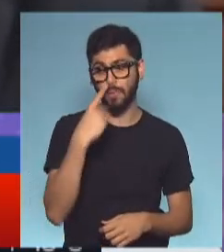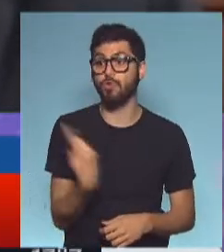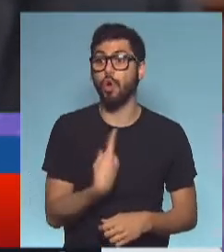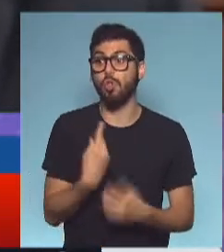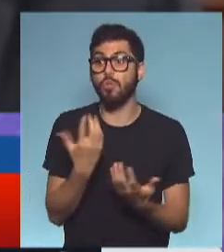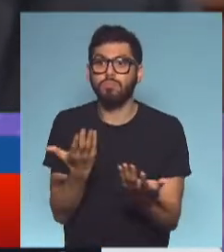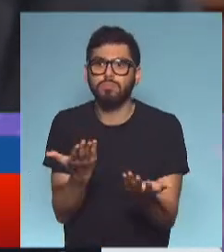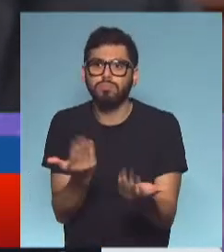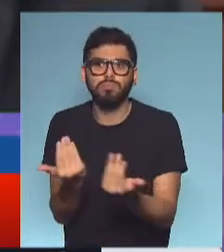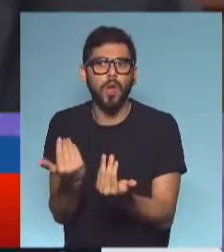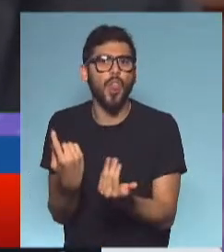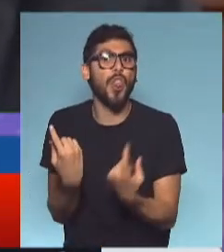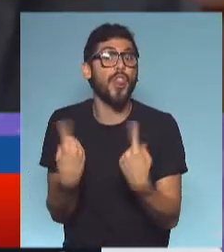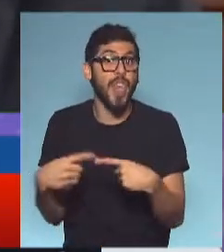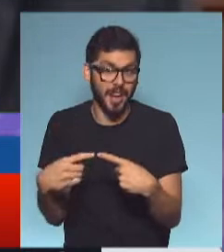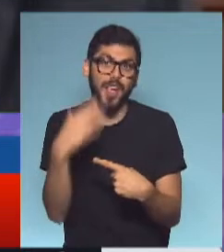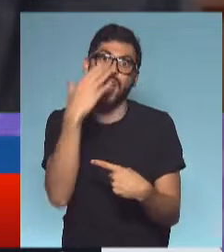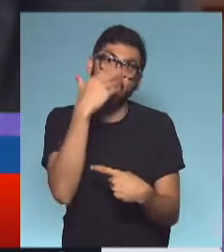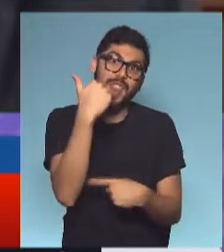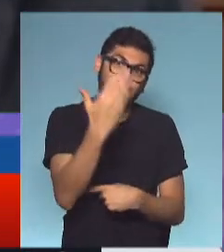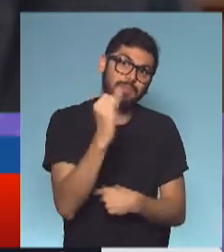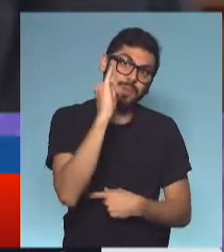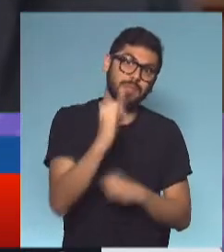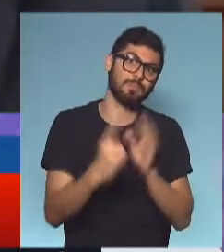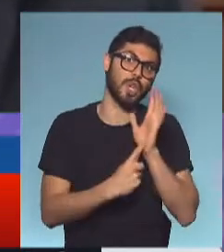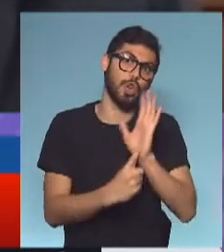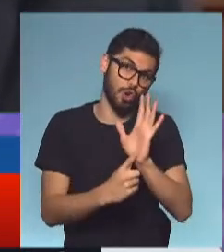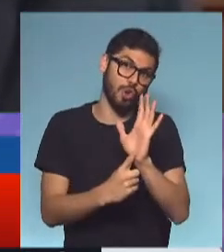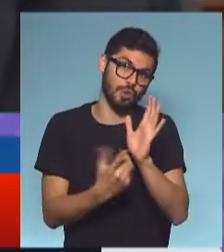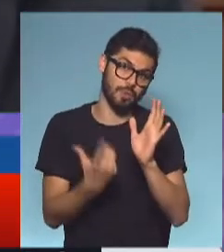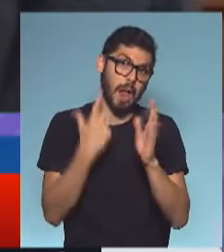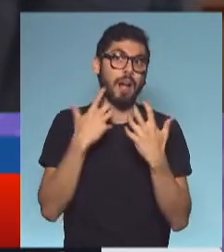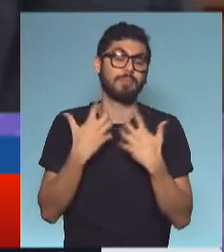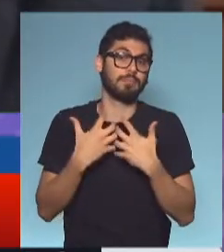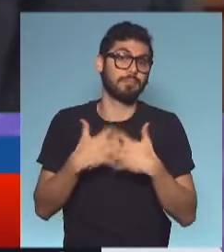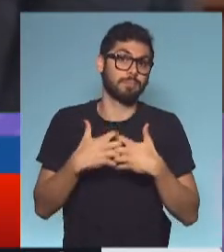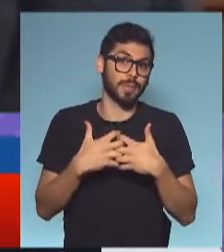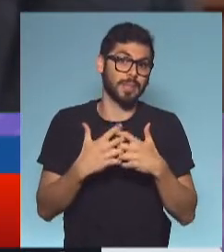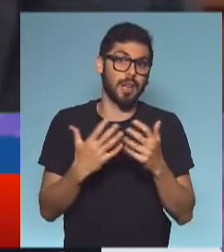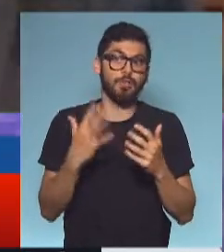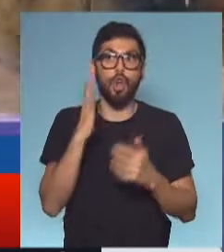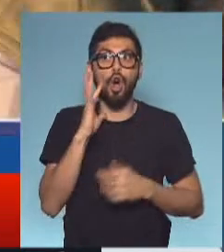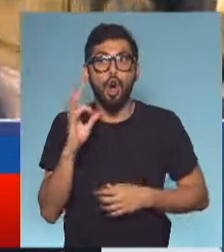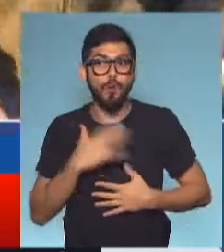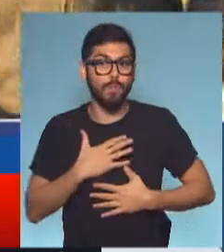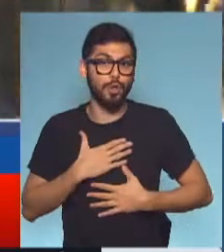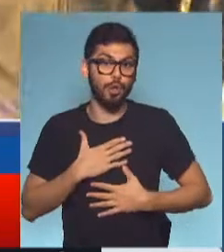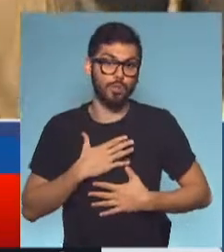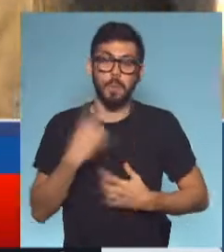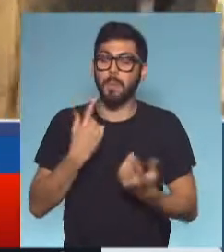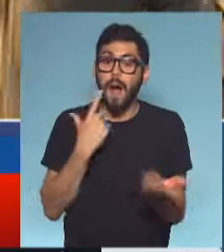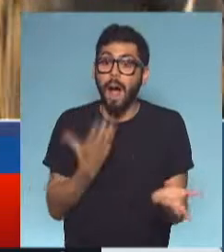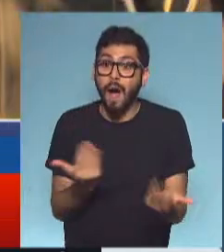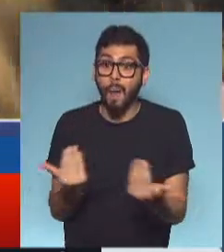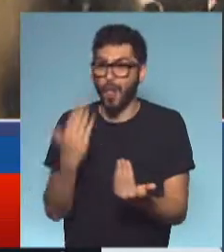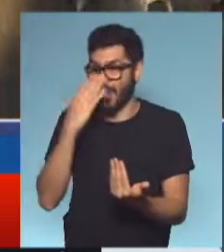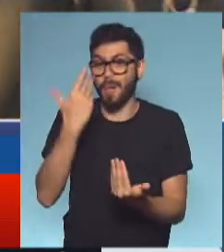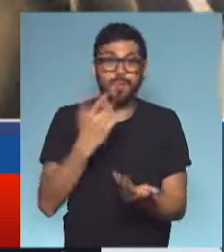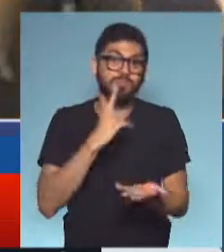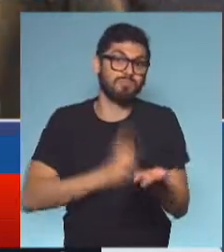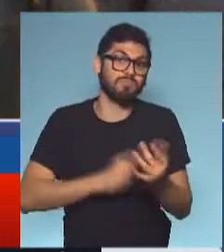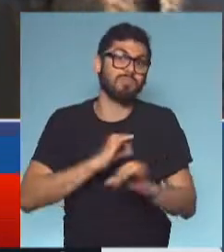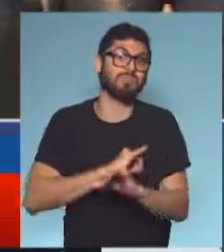diagnóstico Sí. para después, que es como corresponde, para después pensar una postura, una definición de medidas, obviamente como